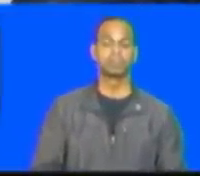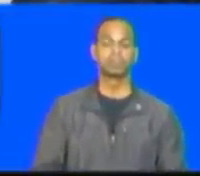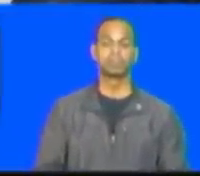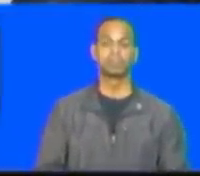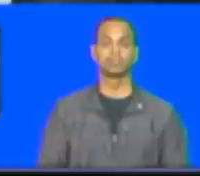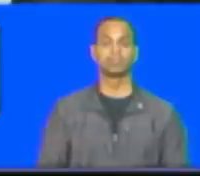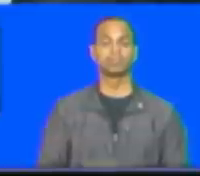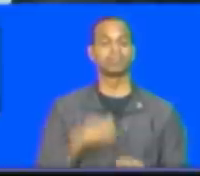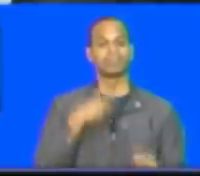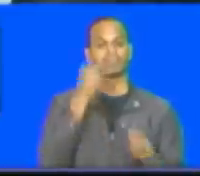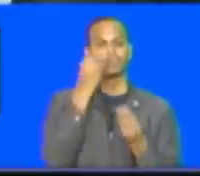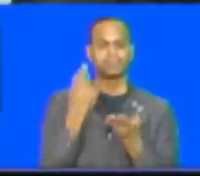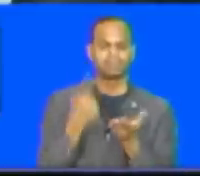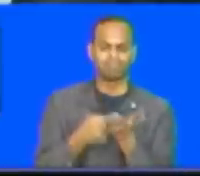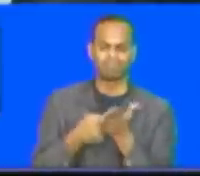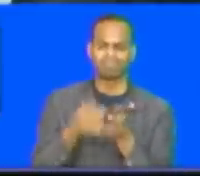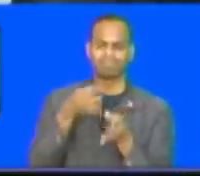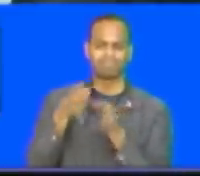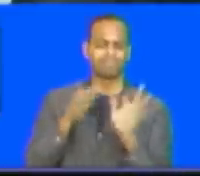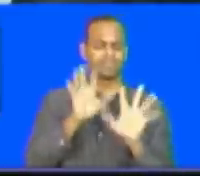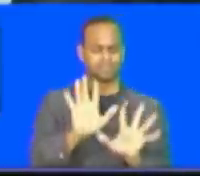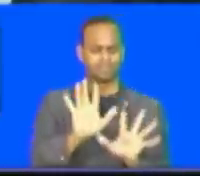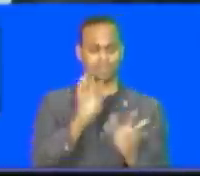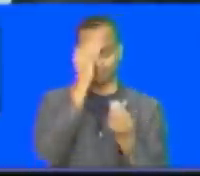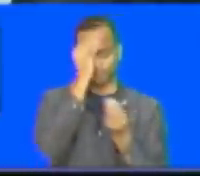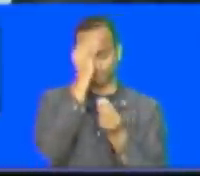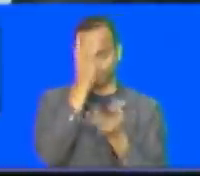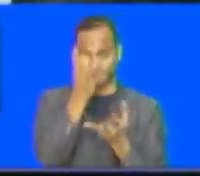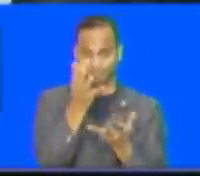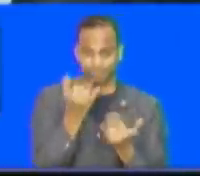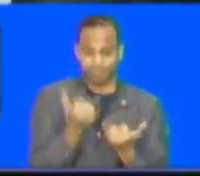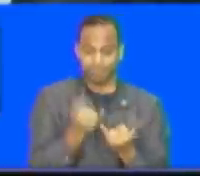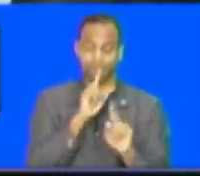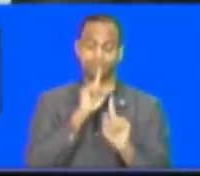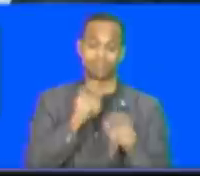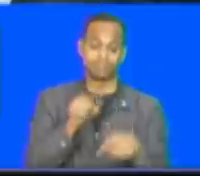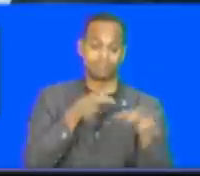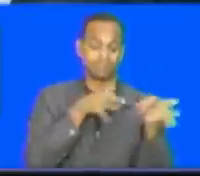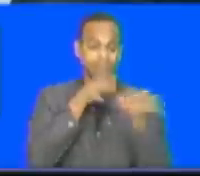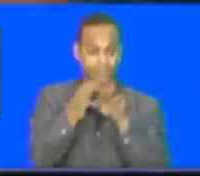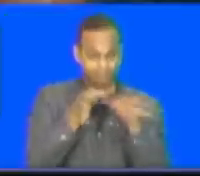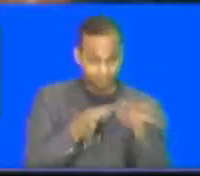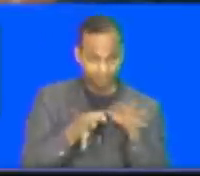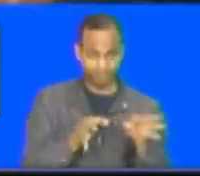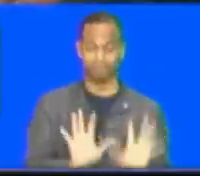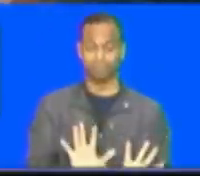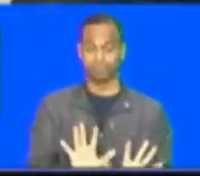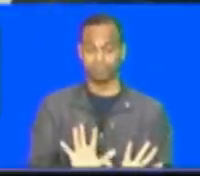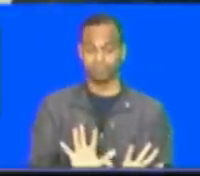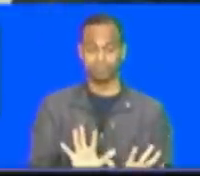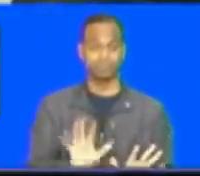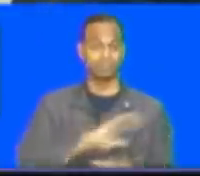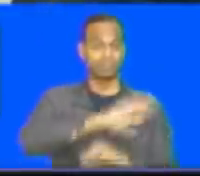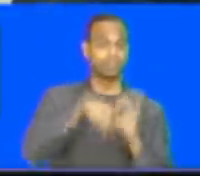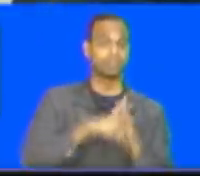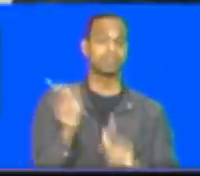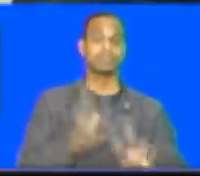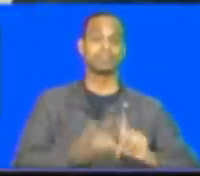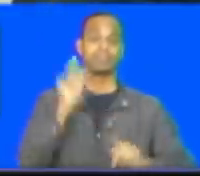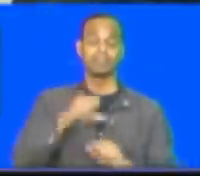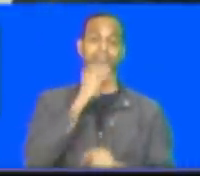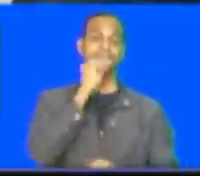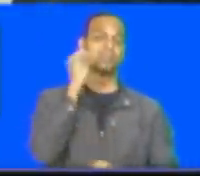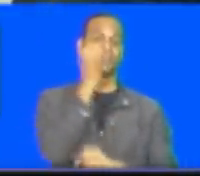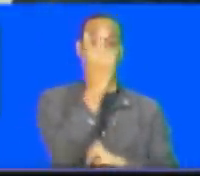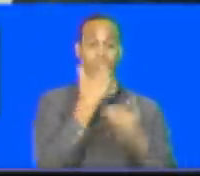Mire, yo no voy a entrar en ese tipo de detalles. Ya, yo dile, es que acabo de darle instrucciones. No voy a entrar en detalle. Todo el mundo tiene que estar en su casa